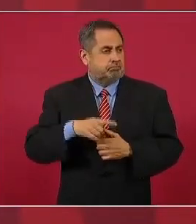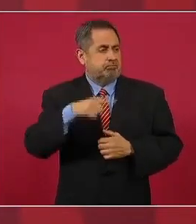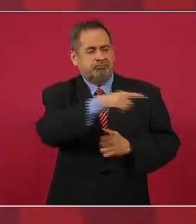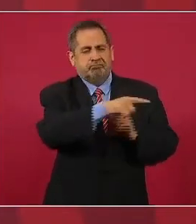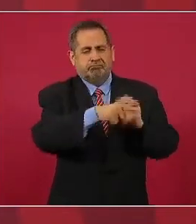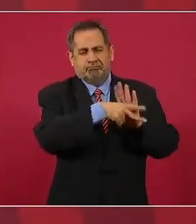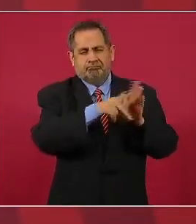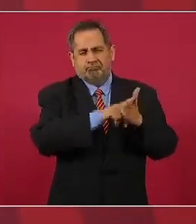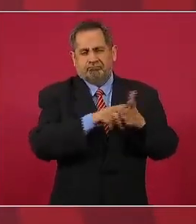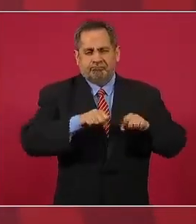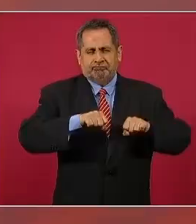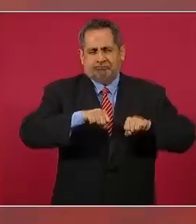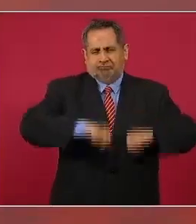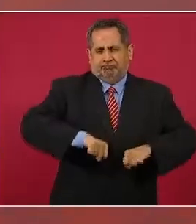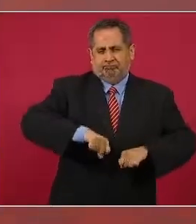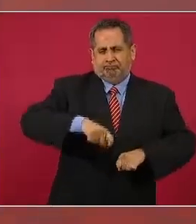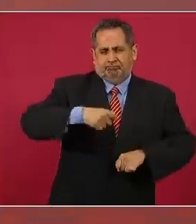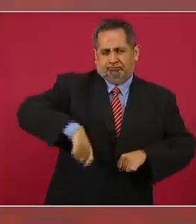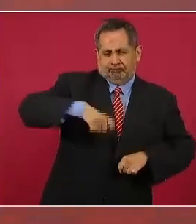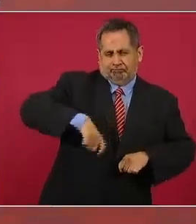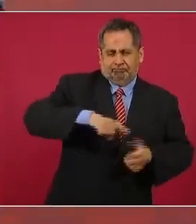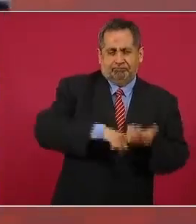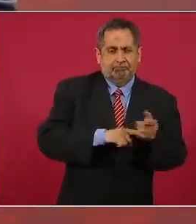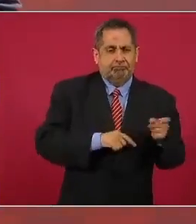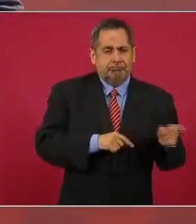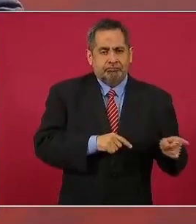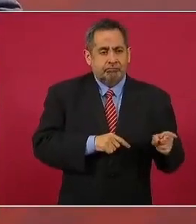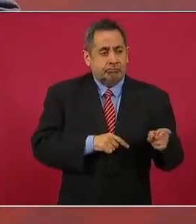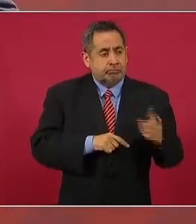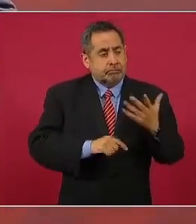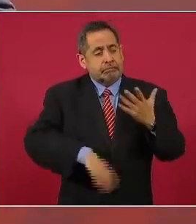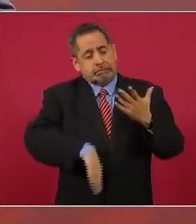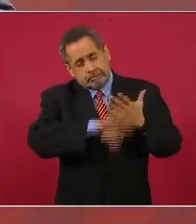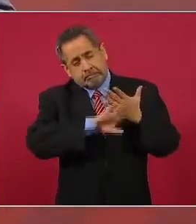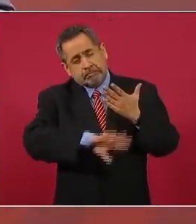machuchones viven de atacarme?